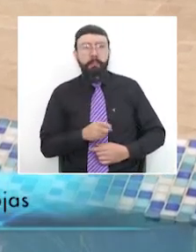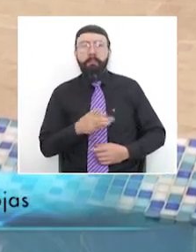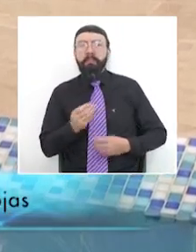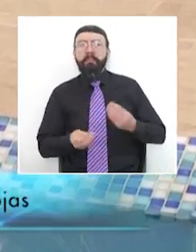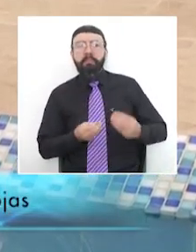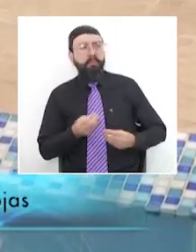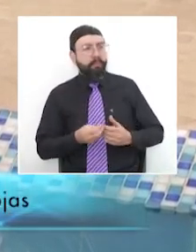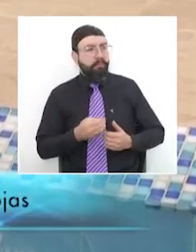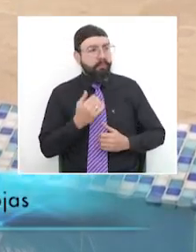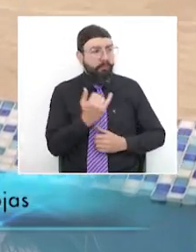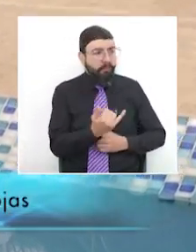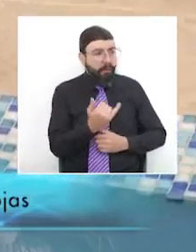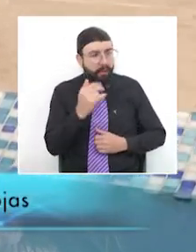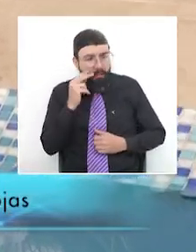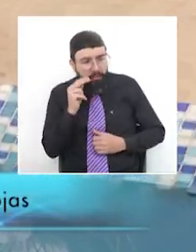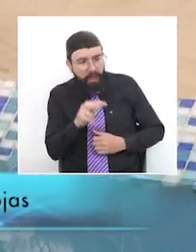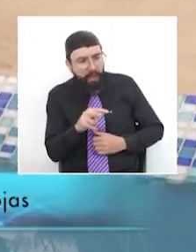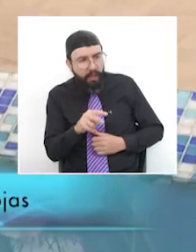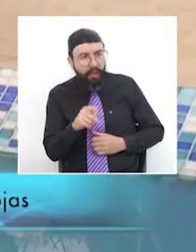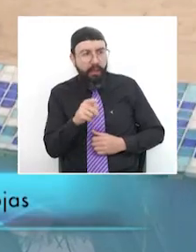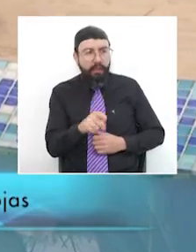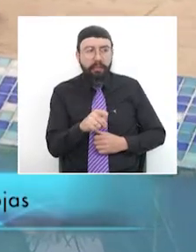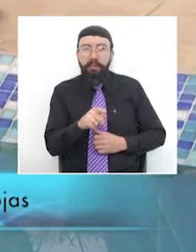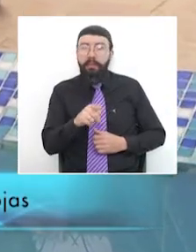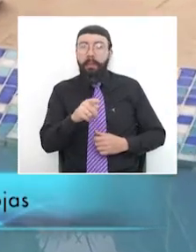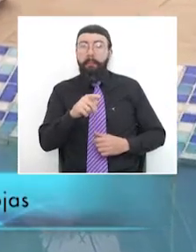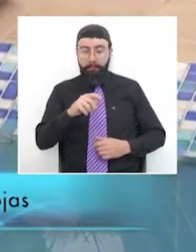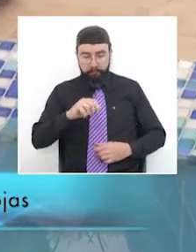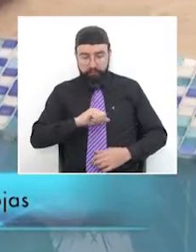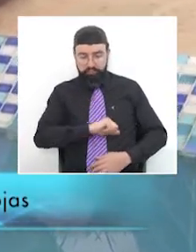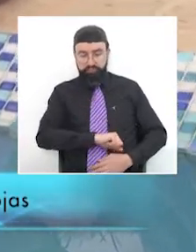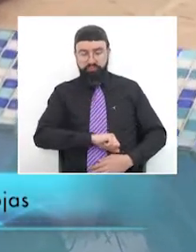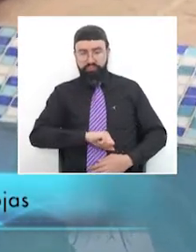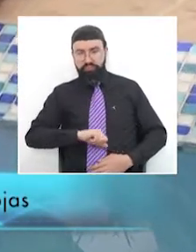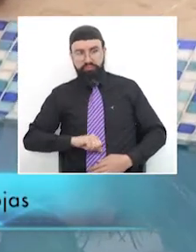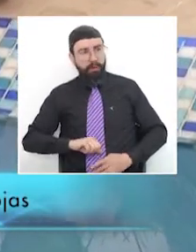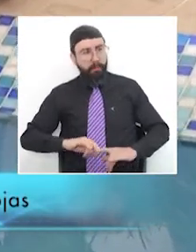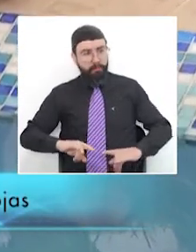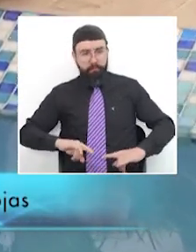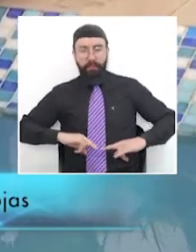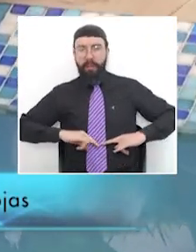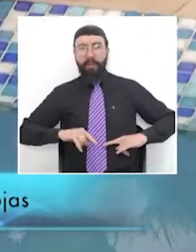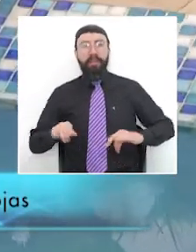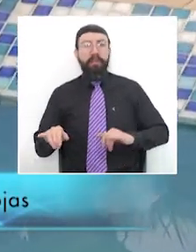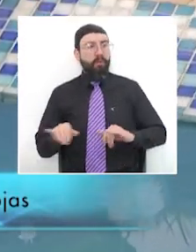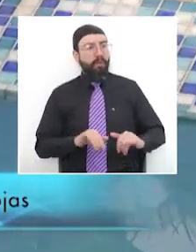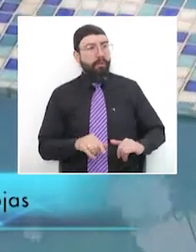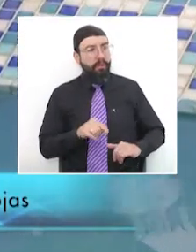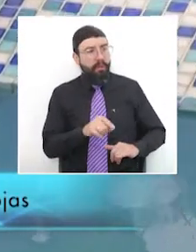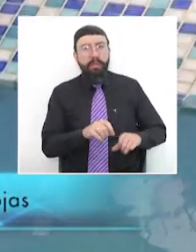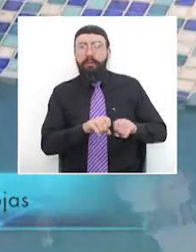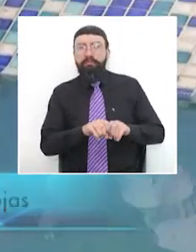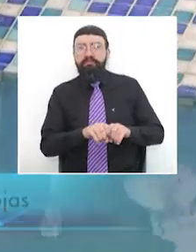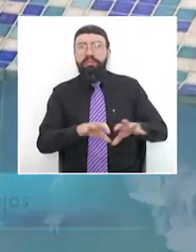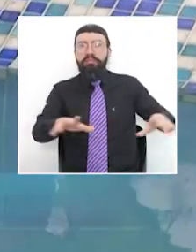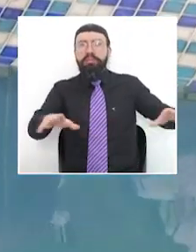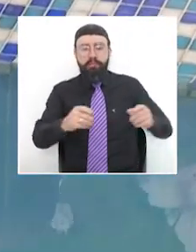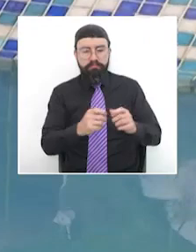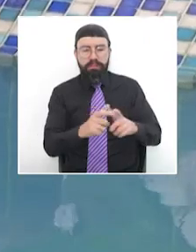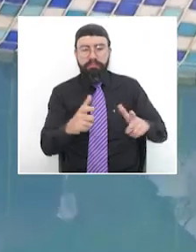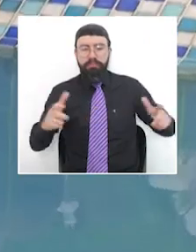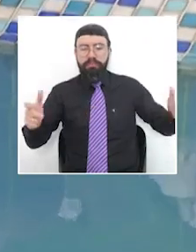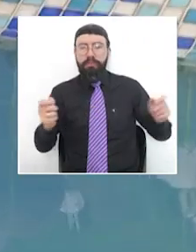Entonces, las ondas las emite. Vamos a empezar a emitir ondas que se